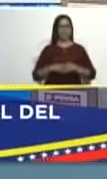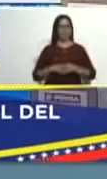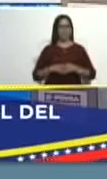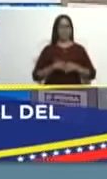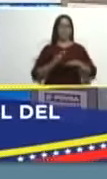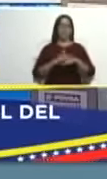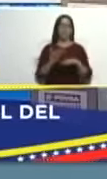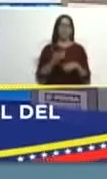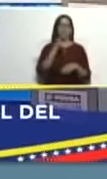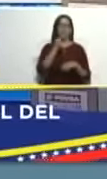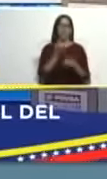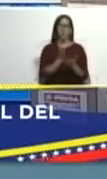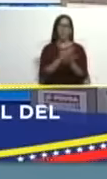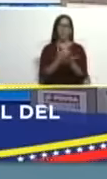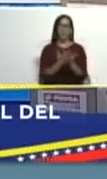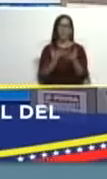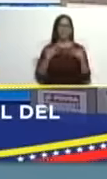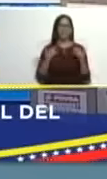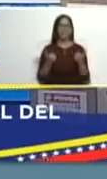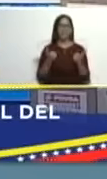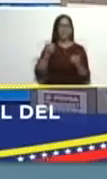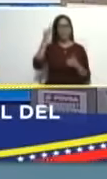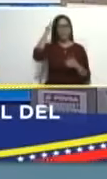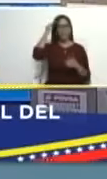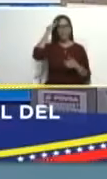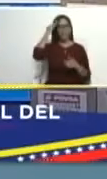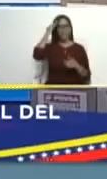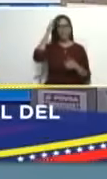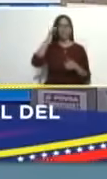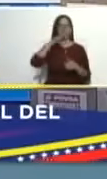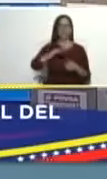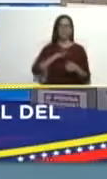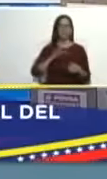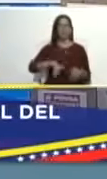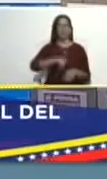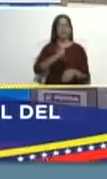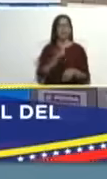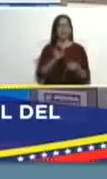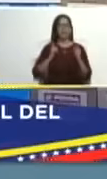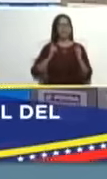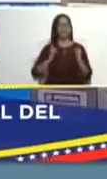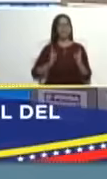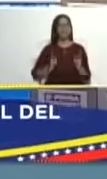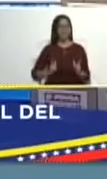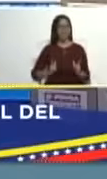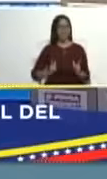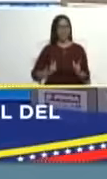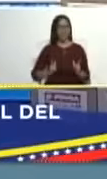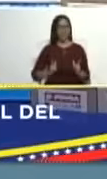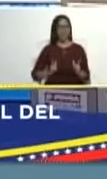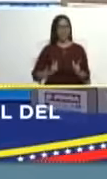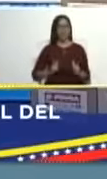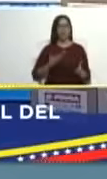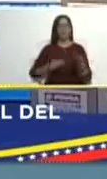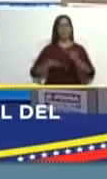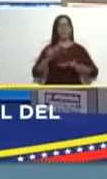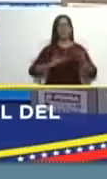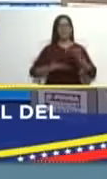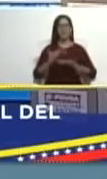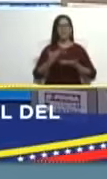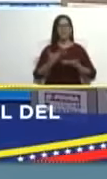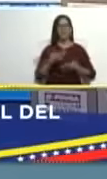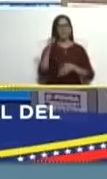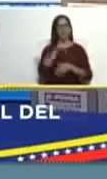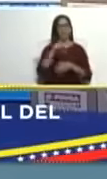Porque en buena parte de la salud mental está en la posibilidad de descansar, compartir con sus seres